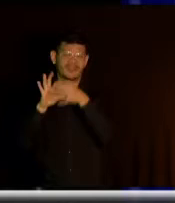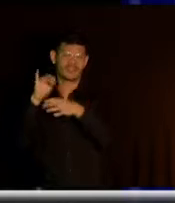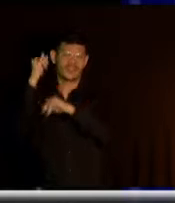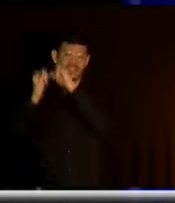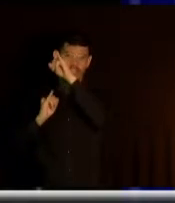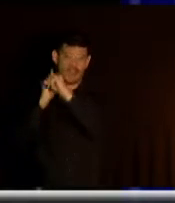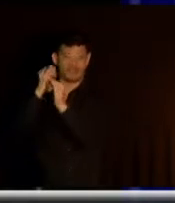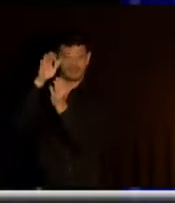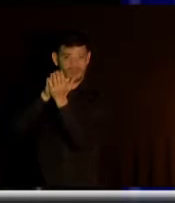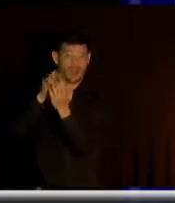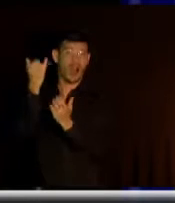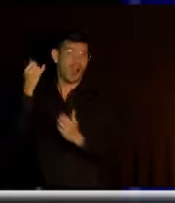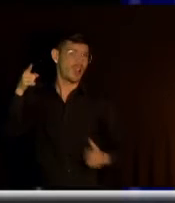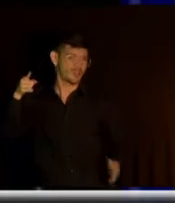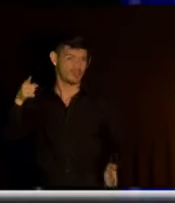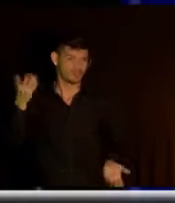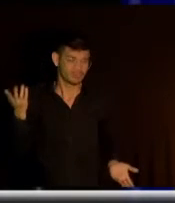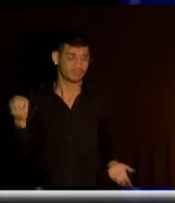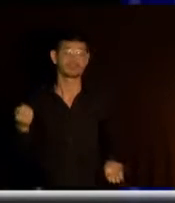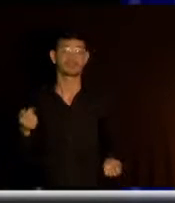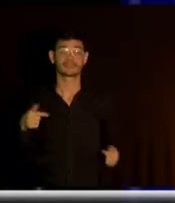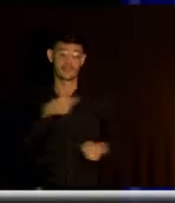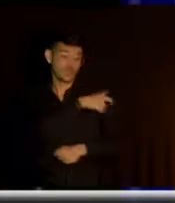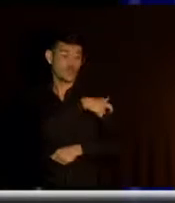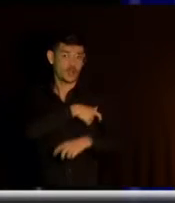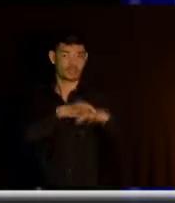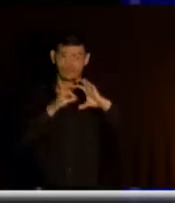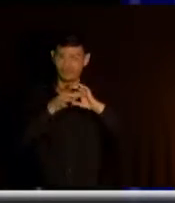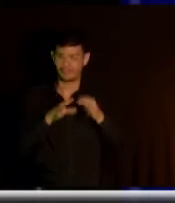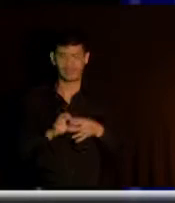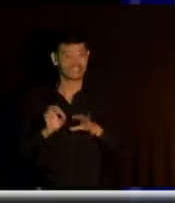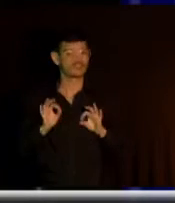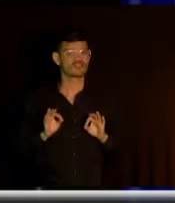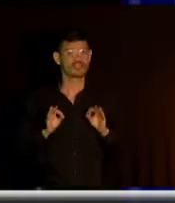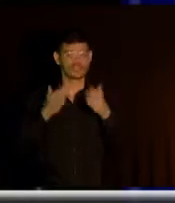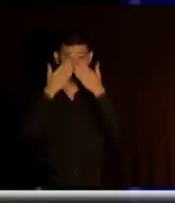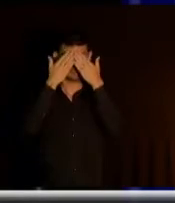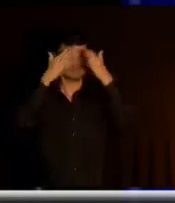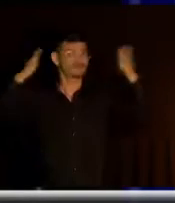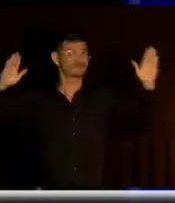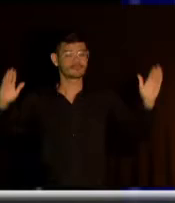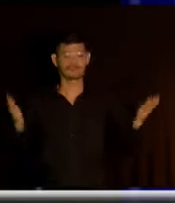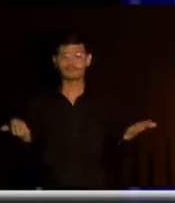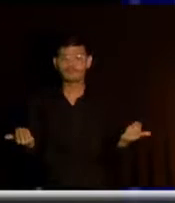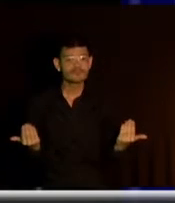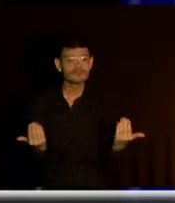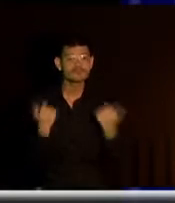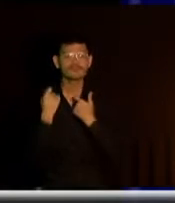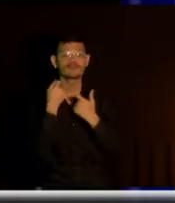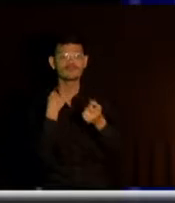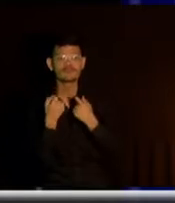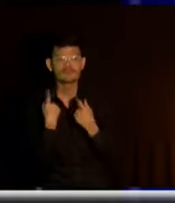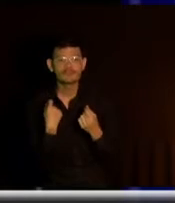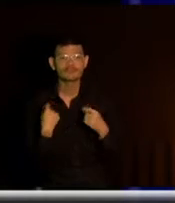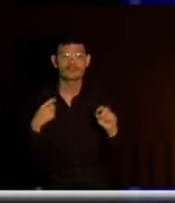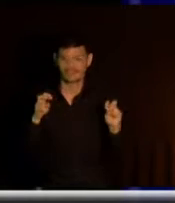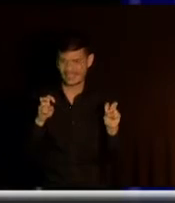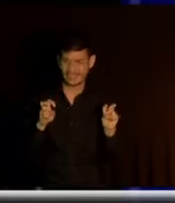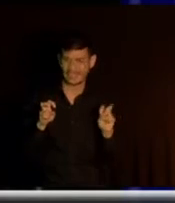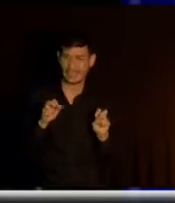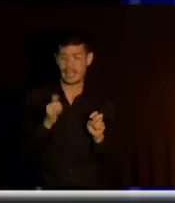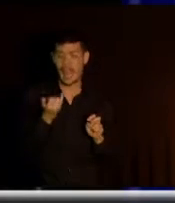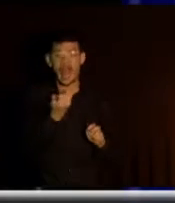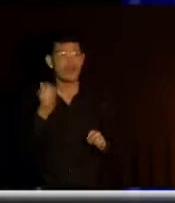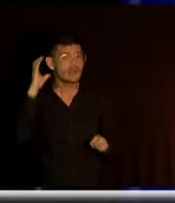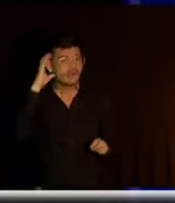Comité Paralímpico ha estado siempre de puertas abiertas para cualquier consulta que se tenga frente a este tema. Están los